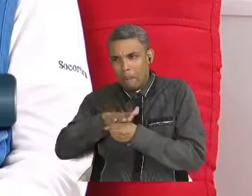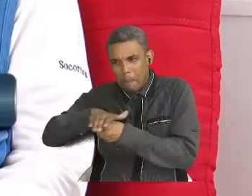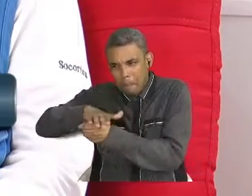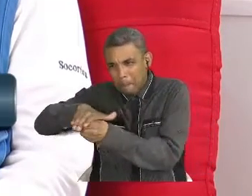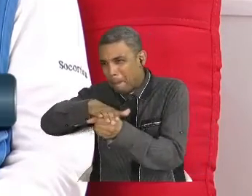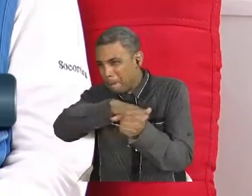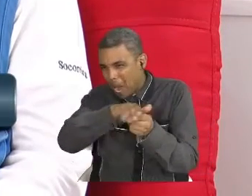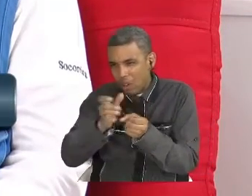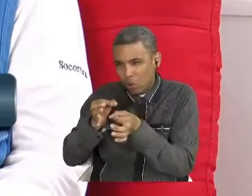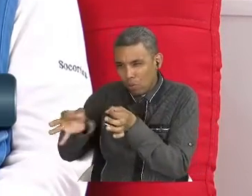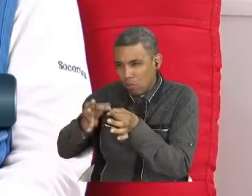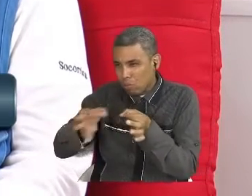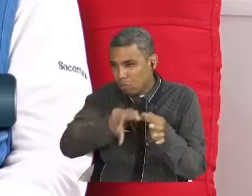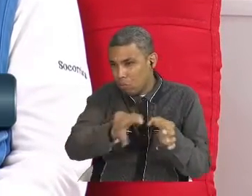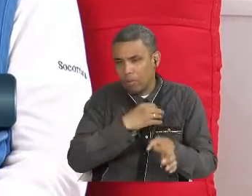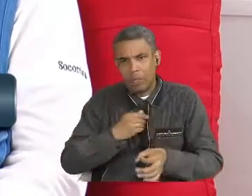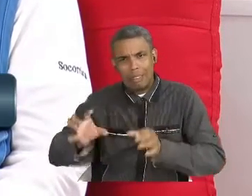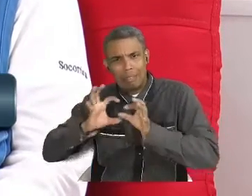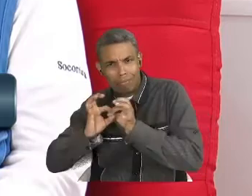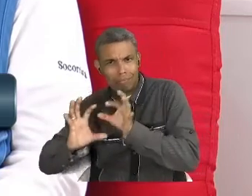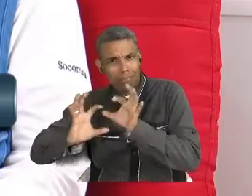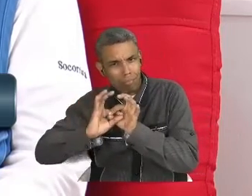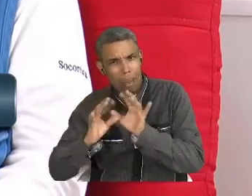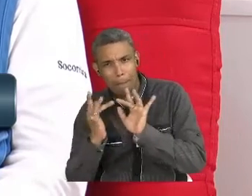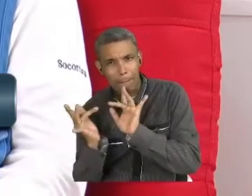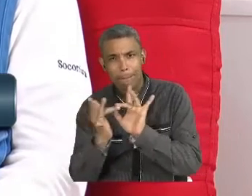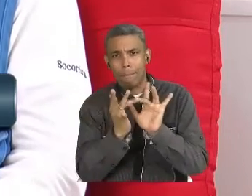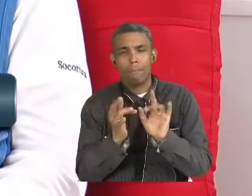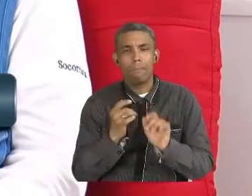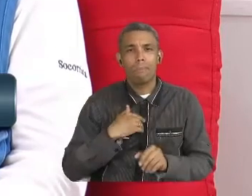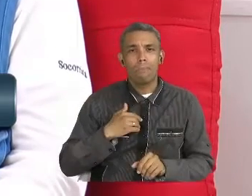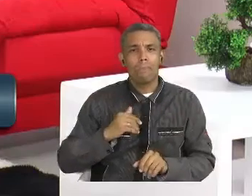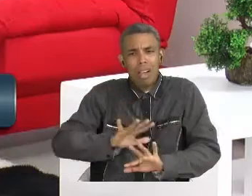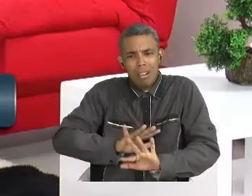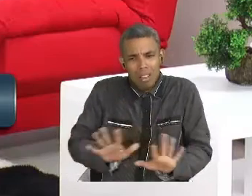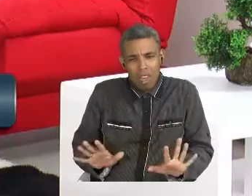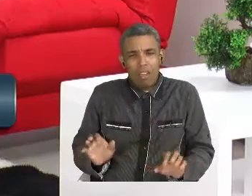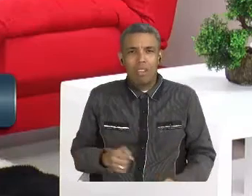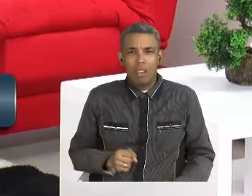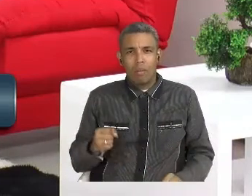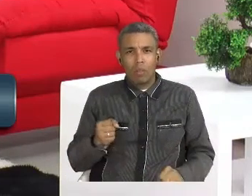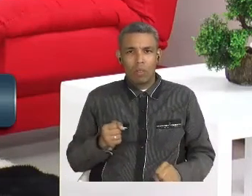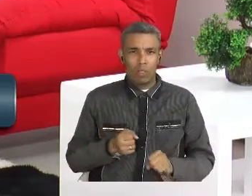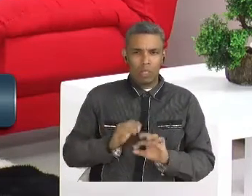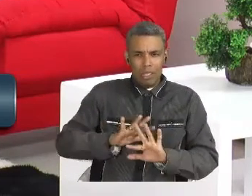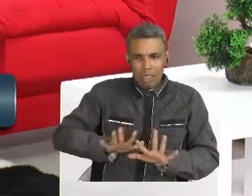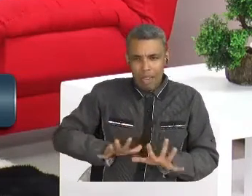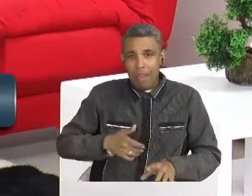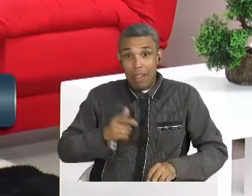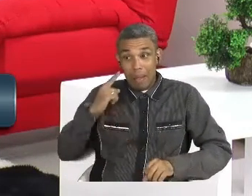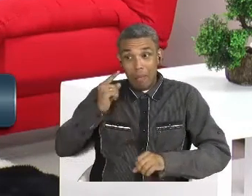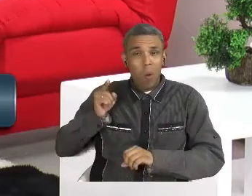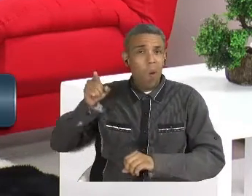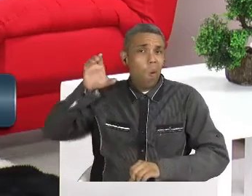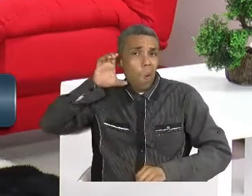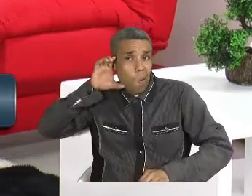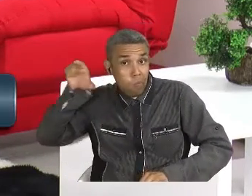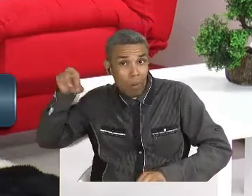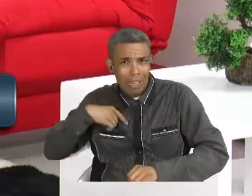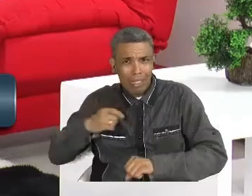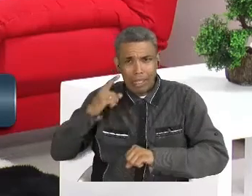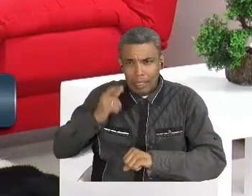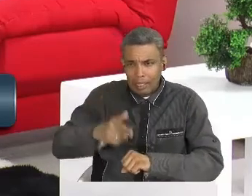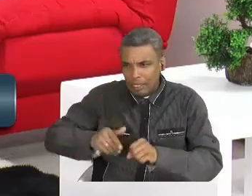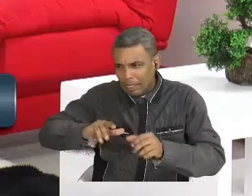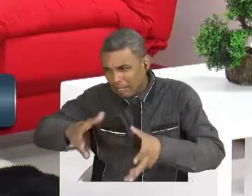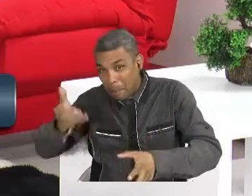es hacer presencia en donde ya se ha hecho la primera fase, que es respuesta, que es toda la parte de rescate. Ahorita estamos en la parte de